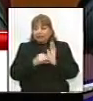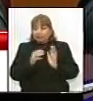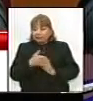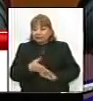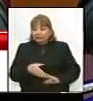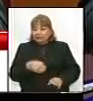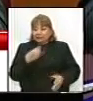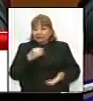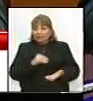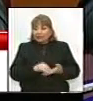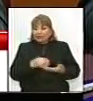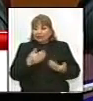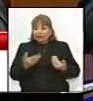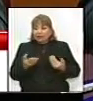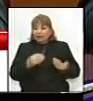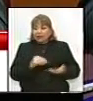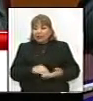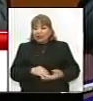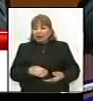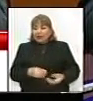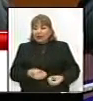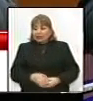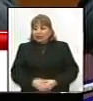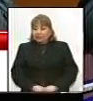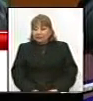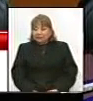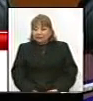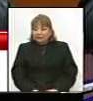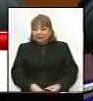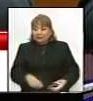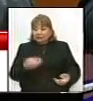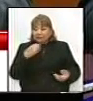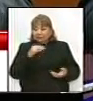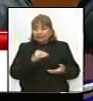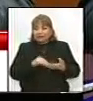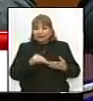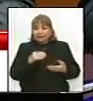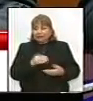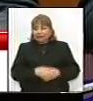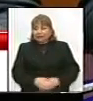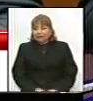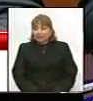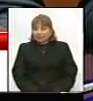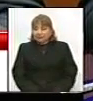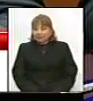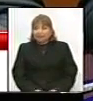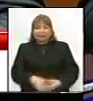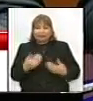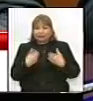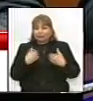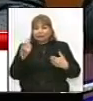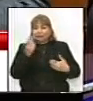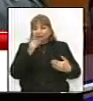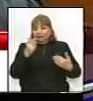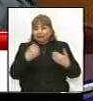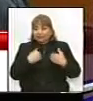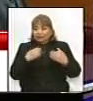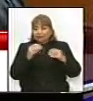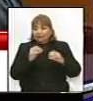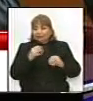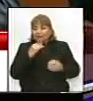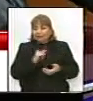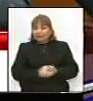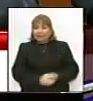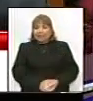de las otras y distribución de funciones, que deben tener una lógica horizontal y no tiene que tener la mirada de que el hecho de que